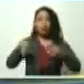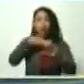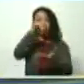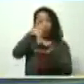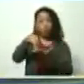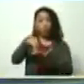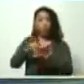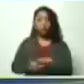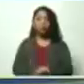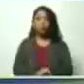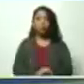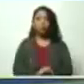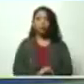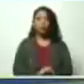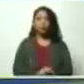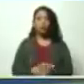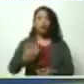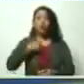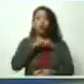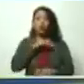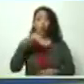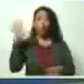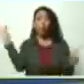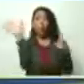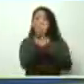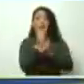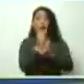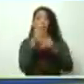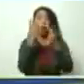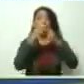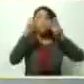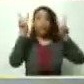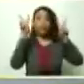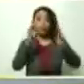nosotros hemos conquistado Liz la paz